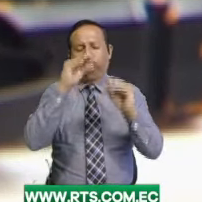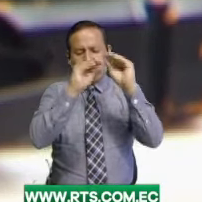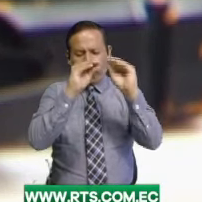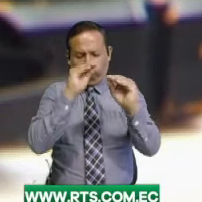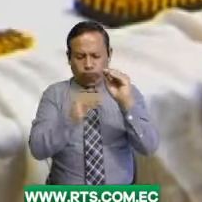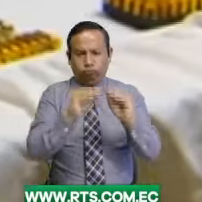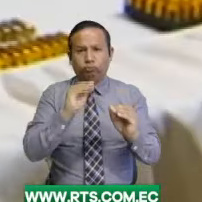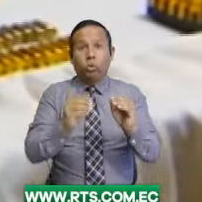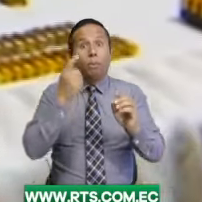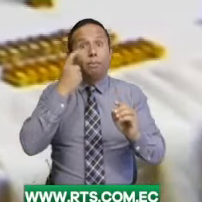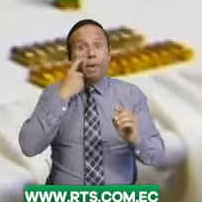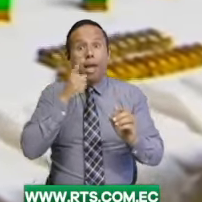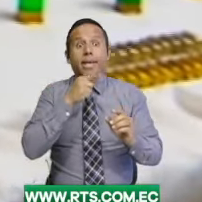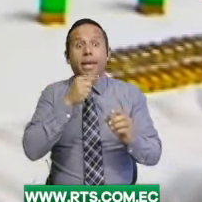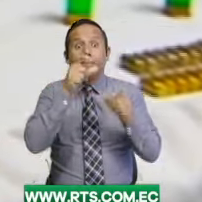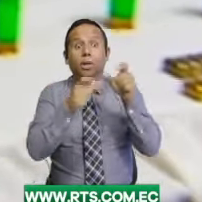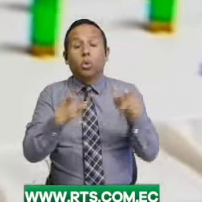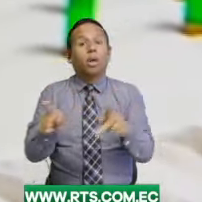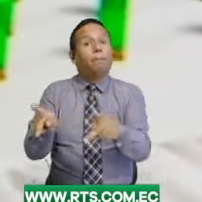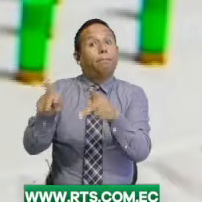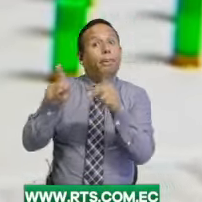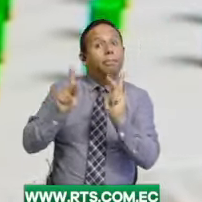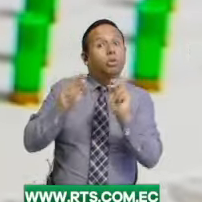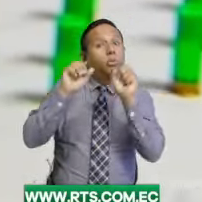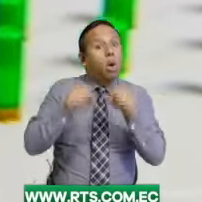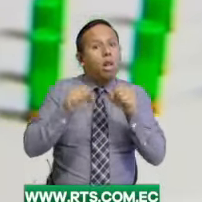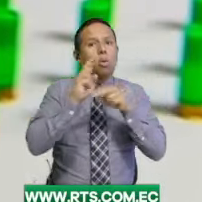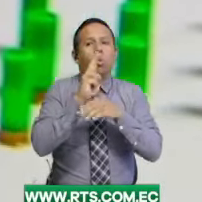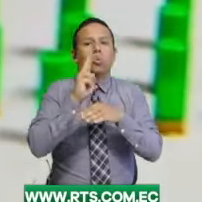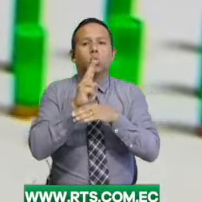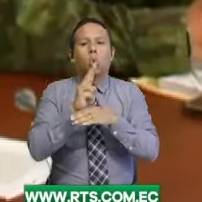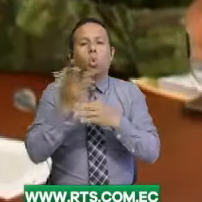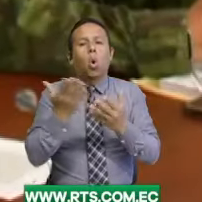por parte de la población civil. Para ello, y gracias a los